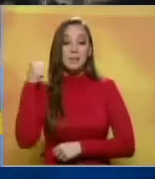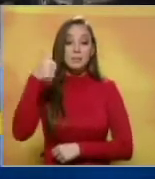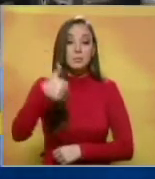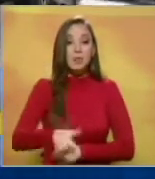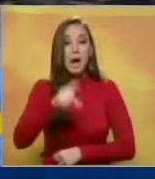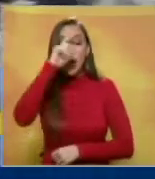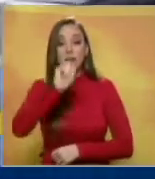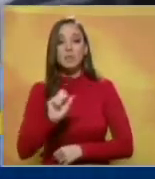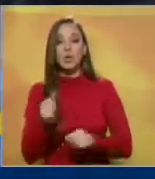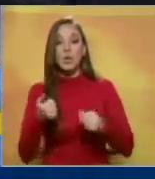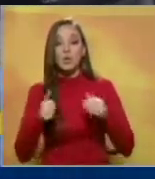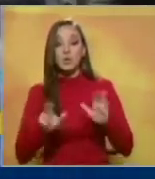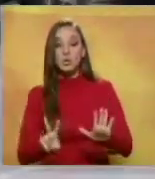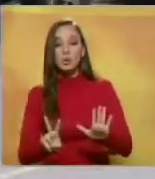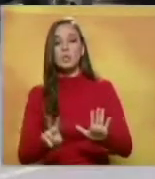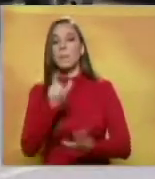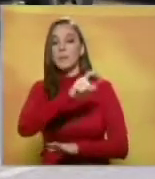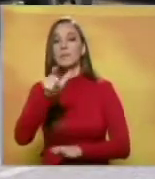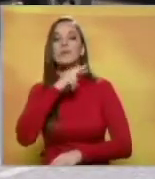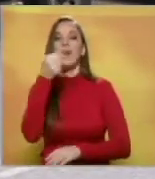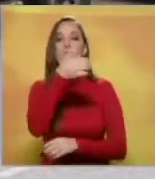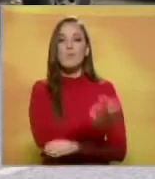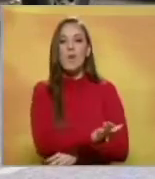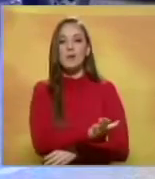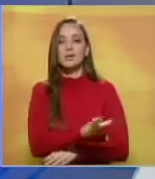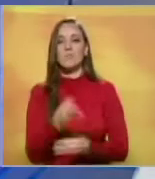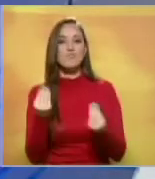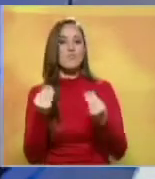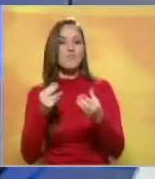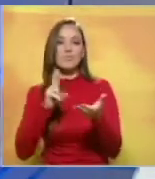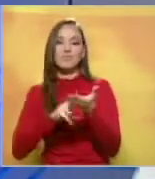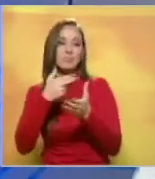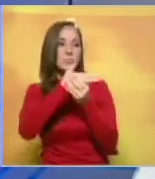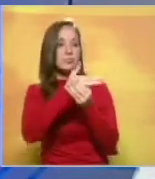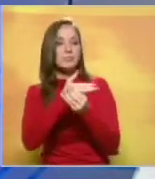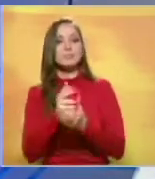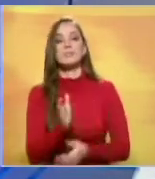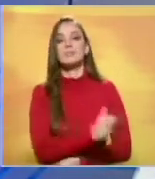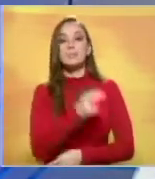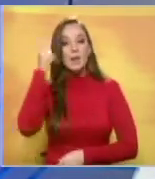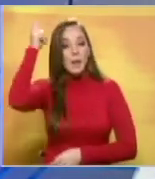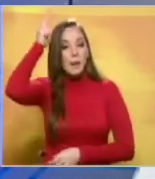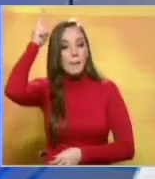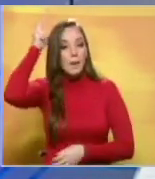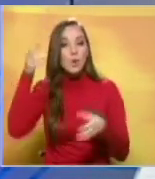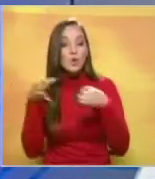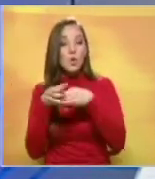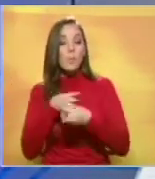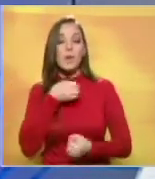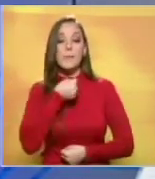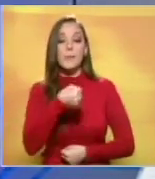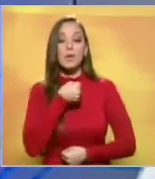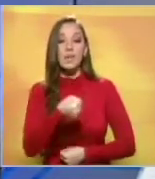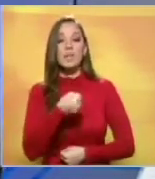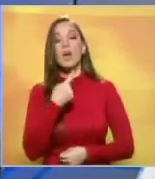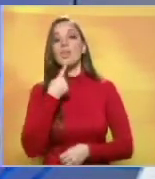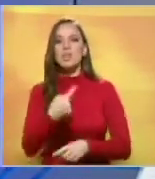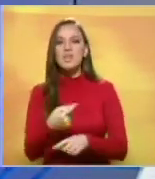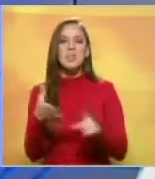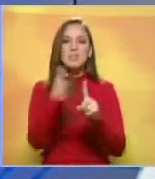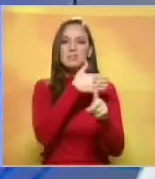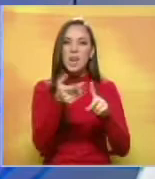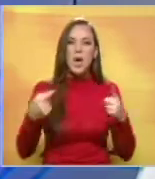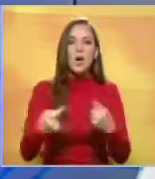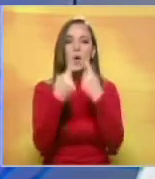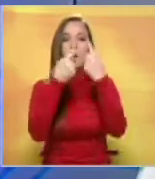sido asesinados en caracas a manos de la delincuencia en perú el gremio de periodistas denunció que la violencia contra reporteros se